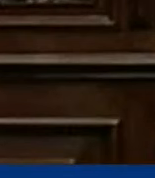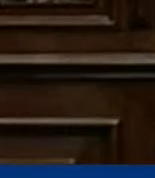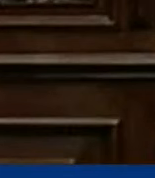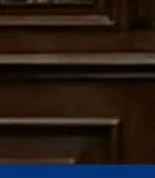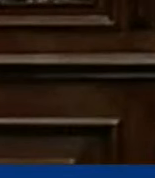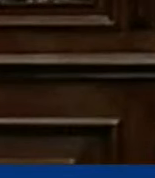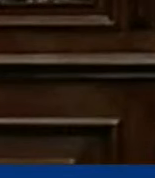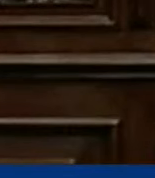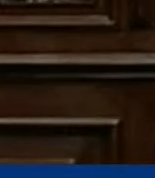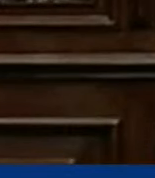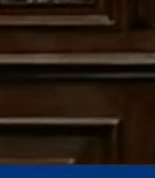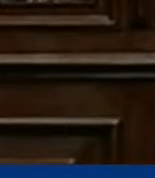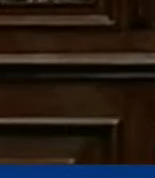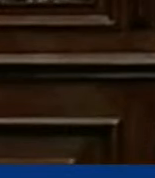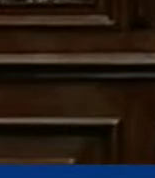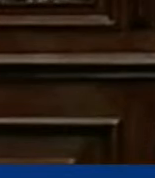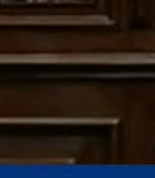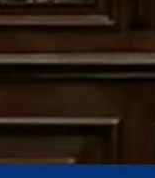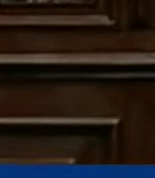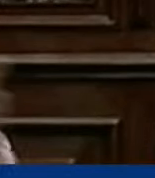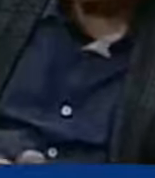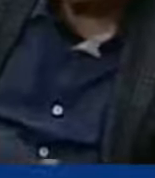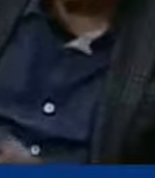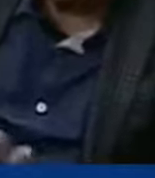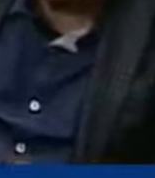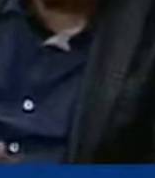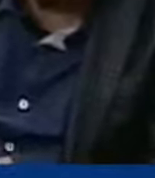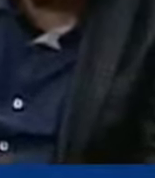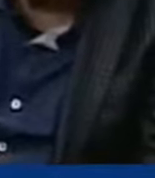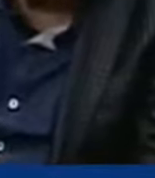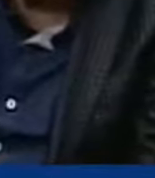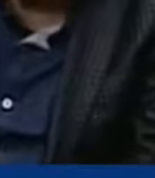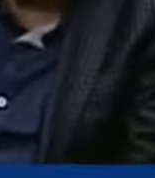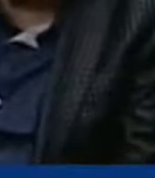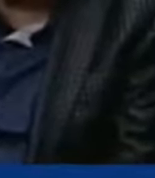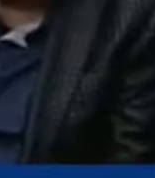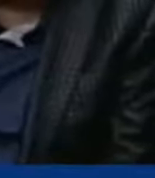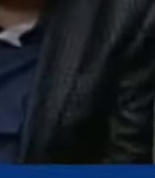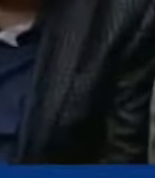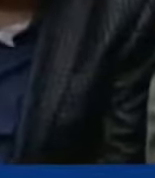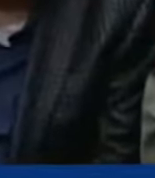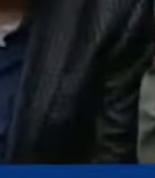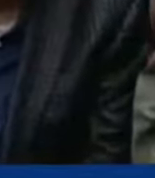por todos los campos, barrios y calles de Venezuela. ¿Qué les voy a decir?